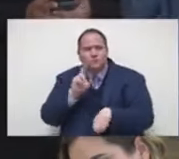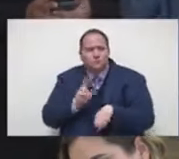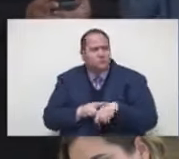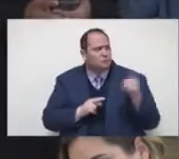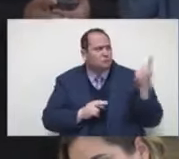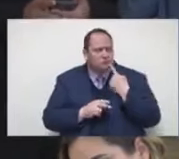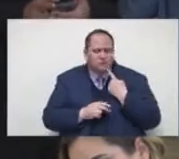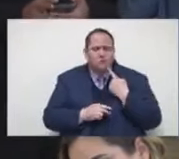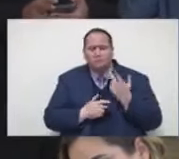nos señalaron